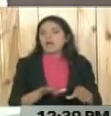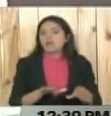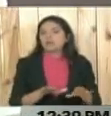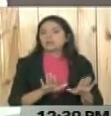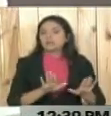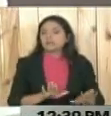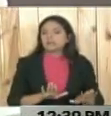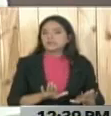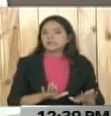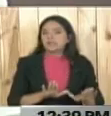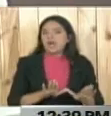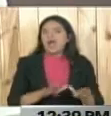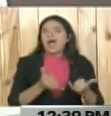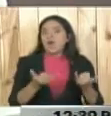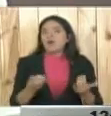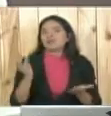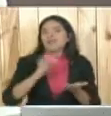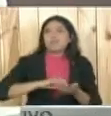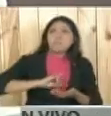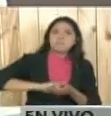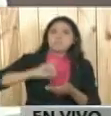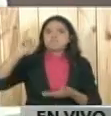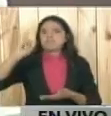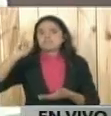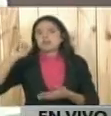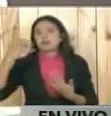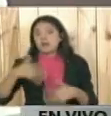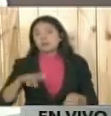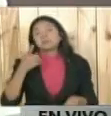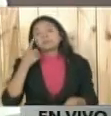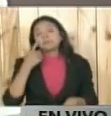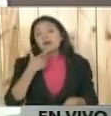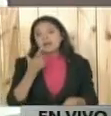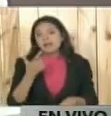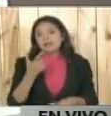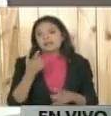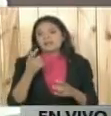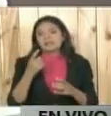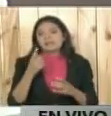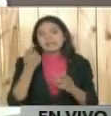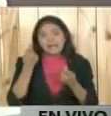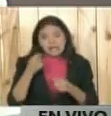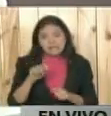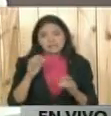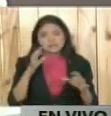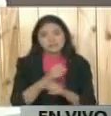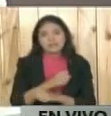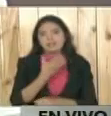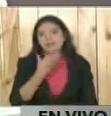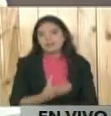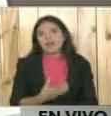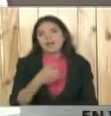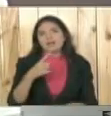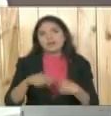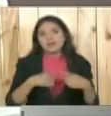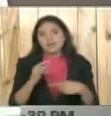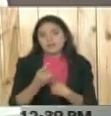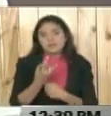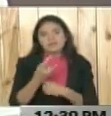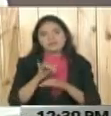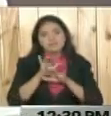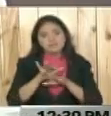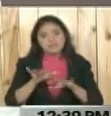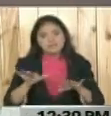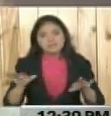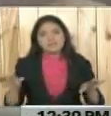ahora van a tratar de vamos a decir, de oscurecer las navidades generando o influyendo para